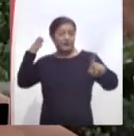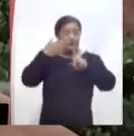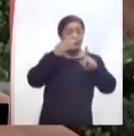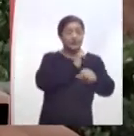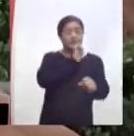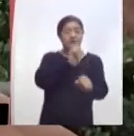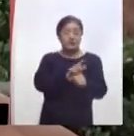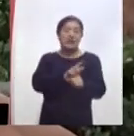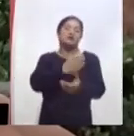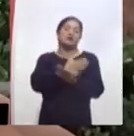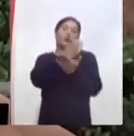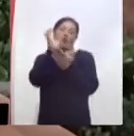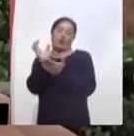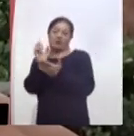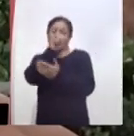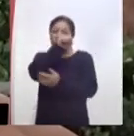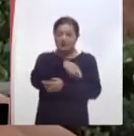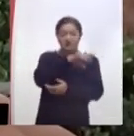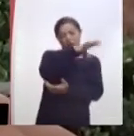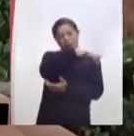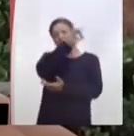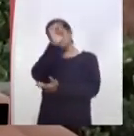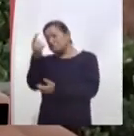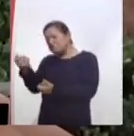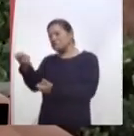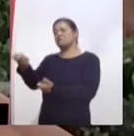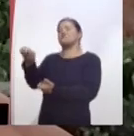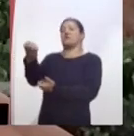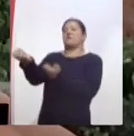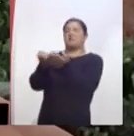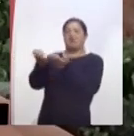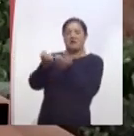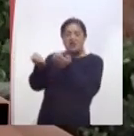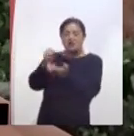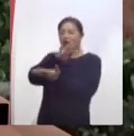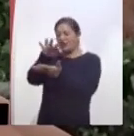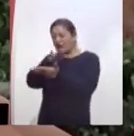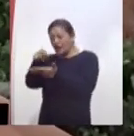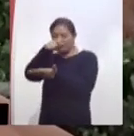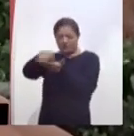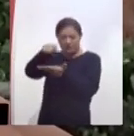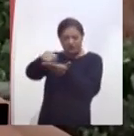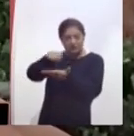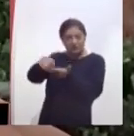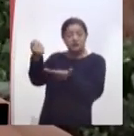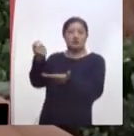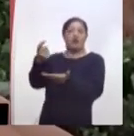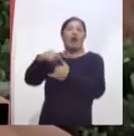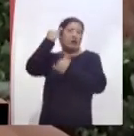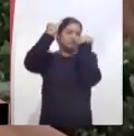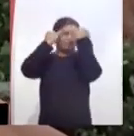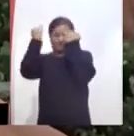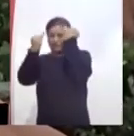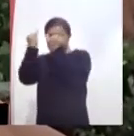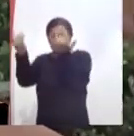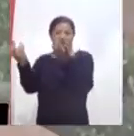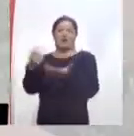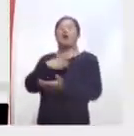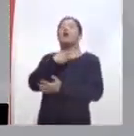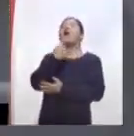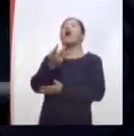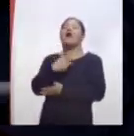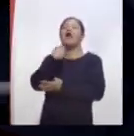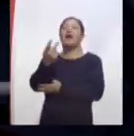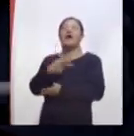estos cuentos para que sigan haciendo ejercicios de lectoescritura, de escritura creativa, de oralidad en